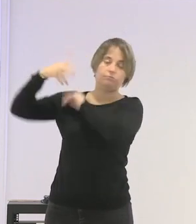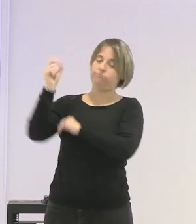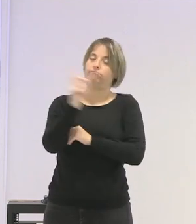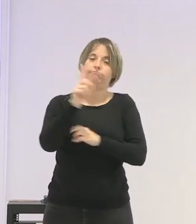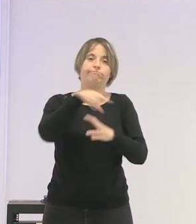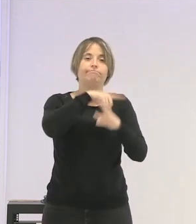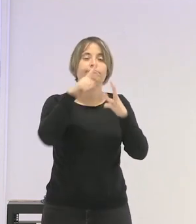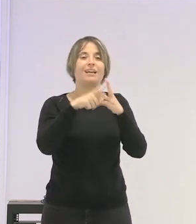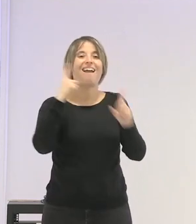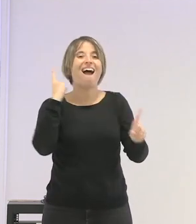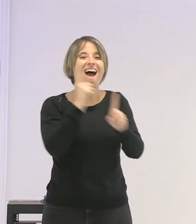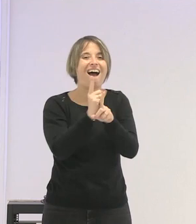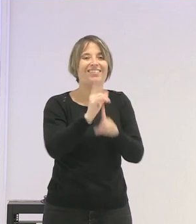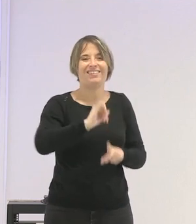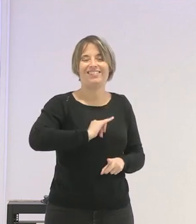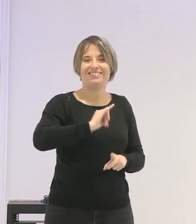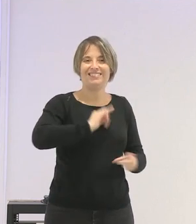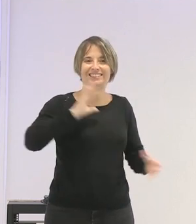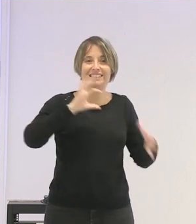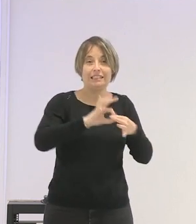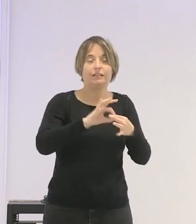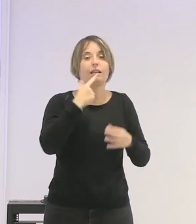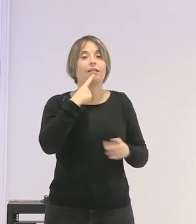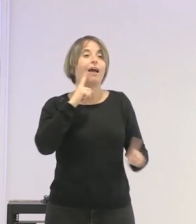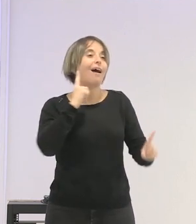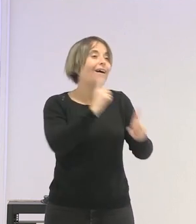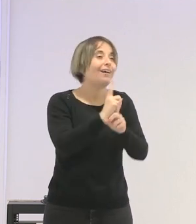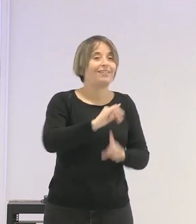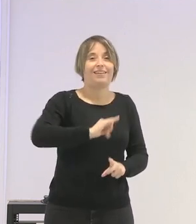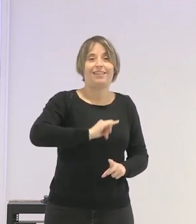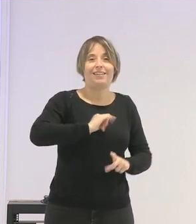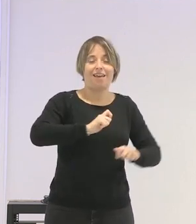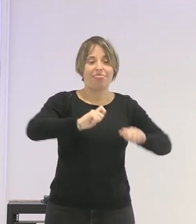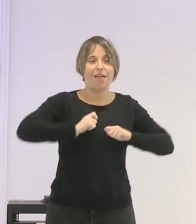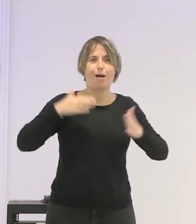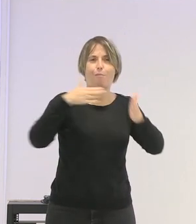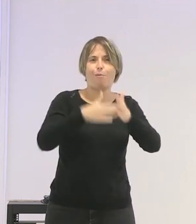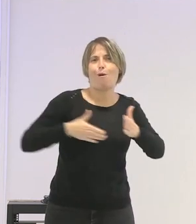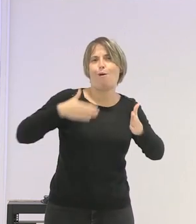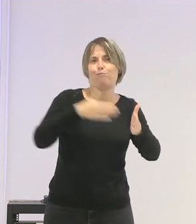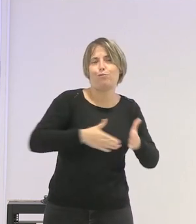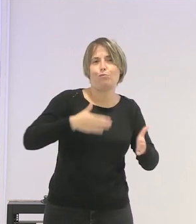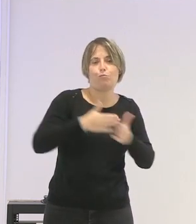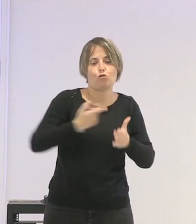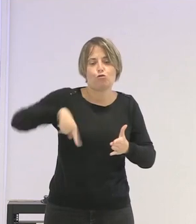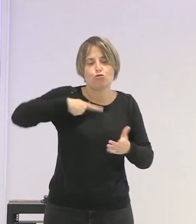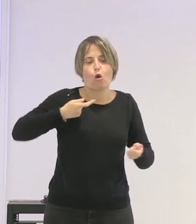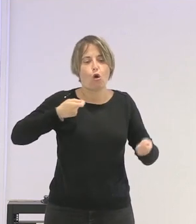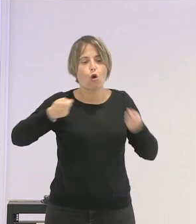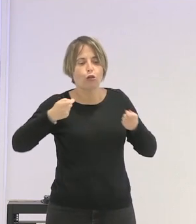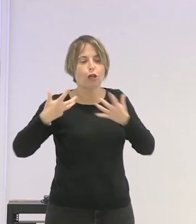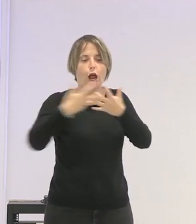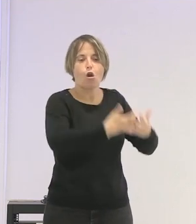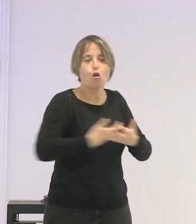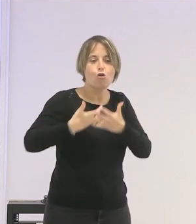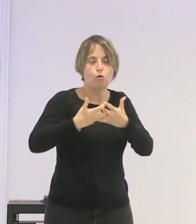también antiidentitaria, cuando estas identidades como dificultan la generación de frentes amplios donde podamos coordinar todas estas luchas que he